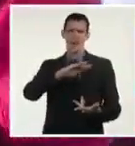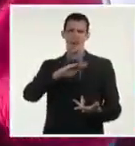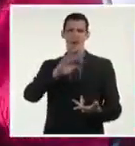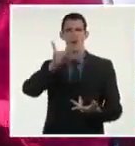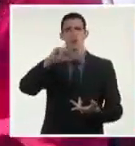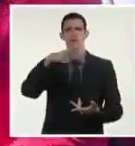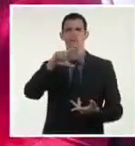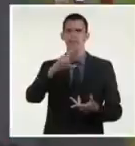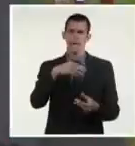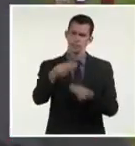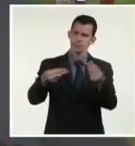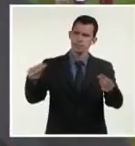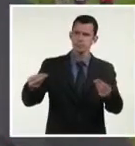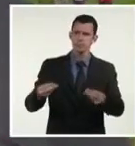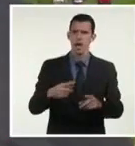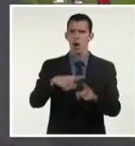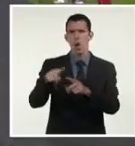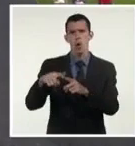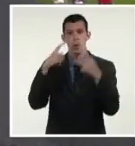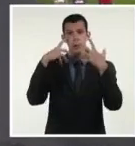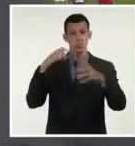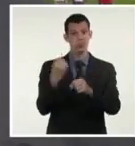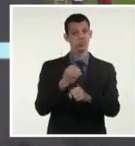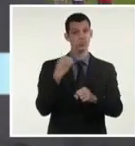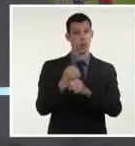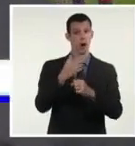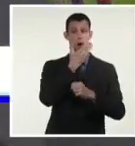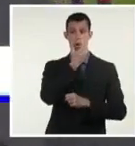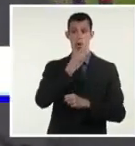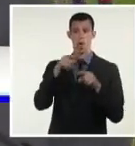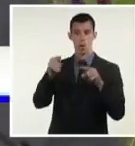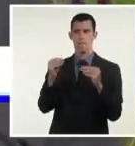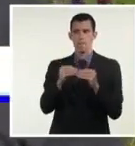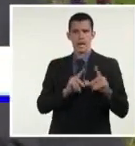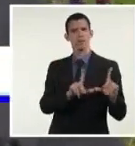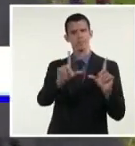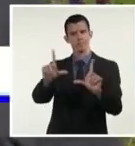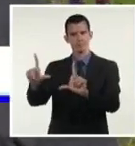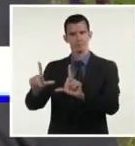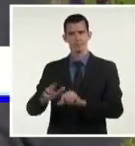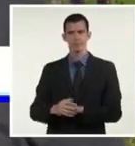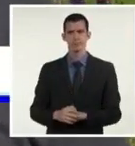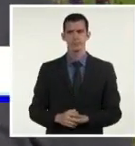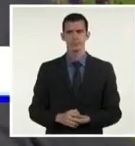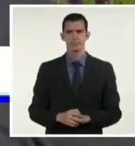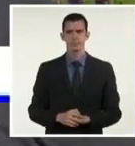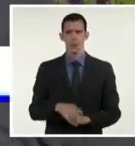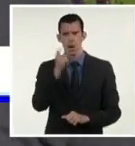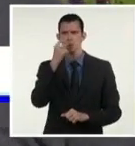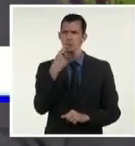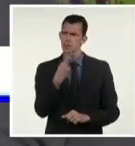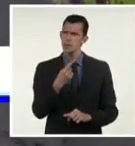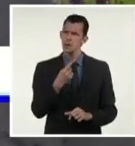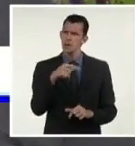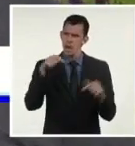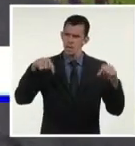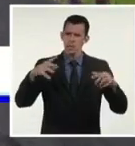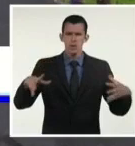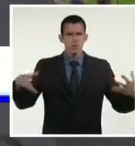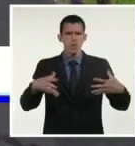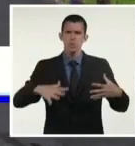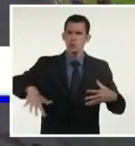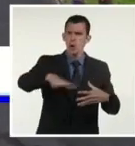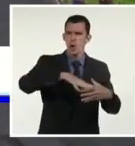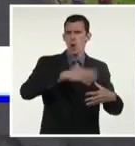reconocimiento a jóvenes destacados. Una juventud aguerrida, una juventud bastante preparada que se enfrenta cada vez